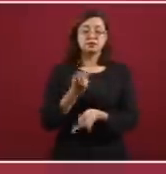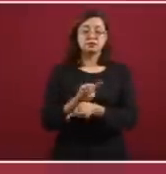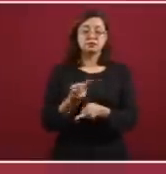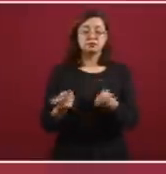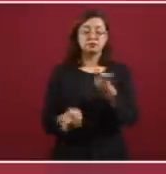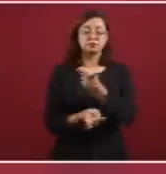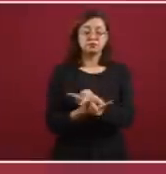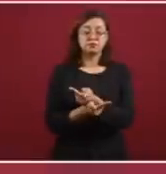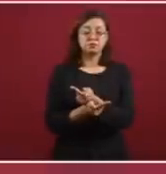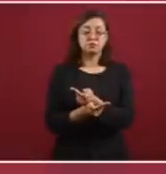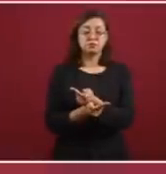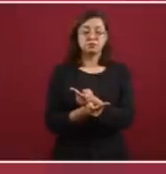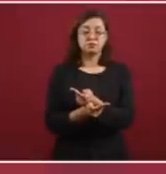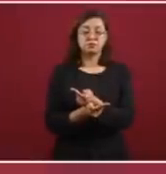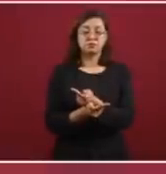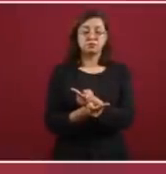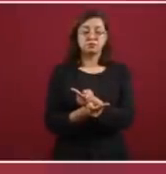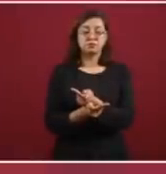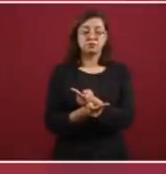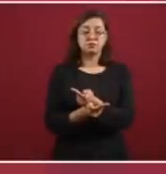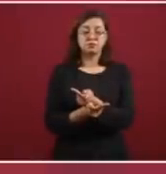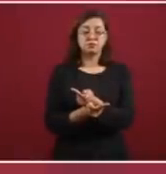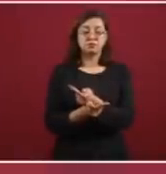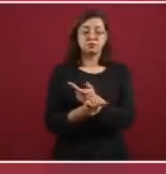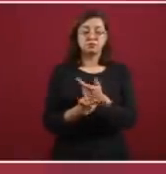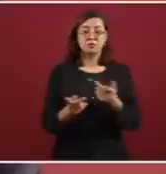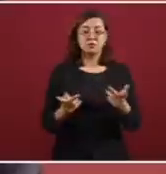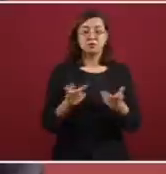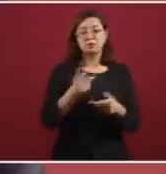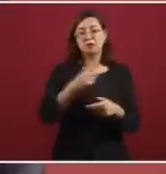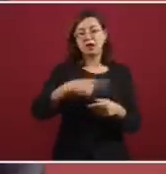que se crearon por cooperación,